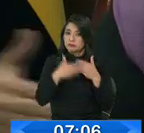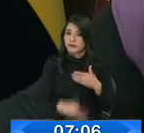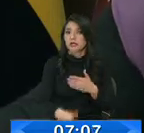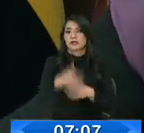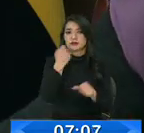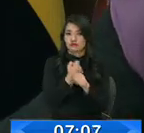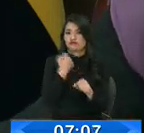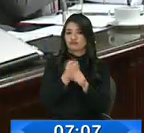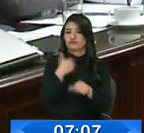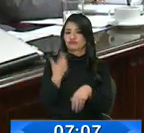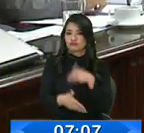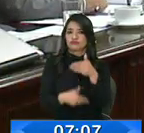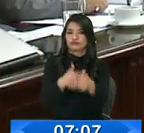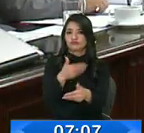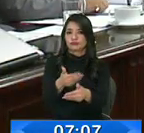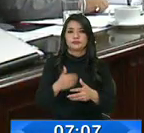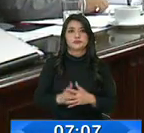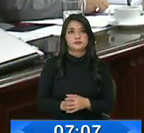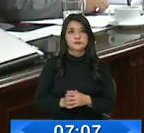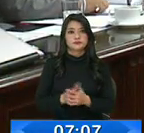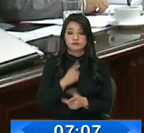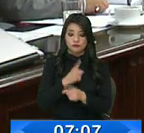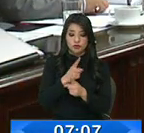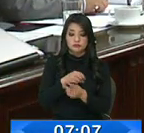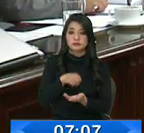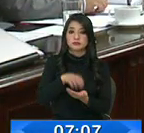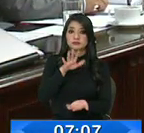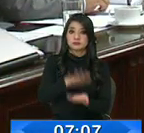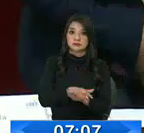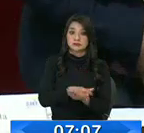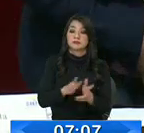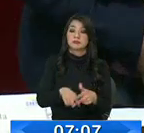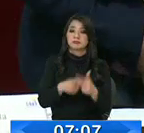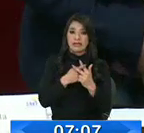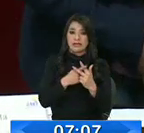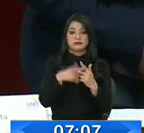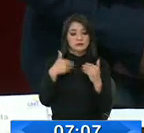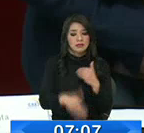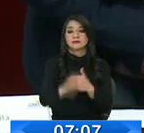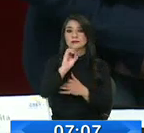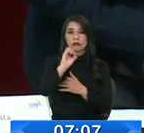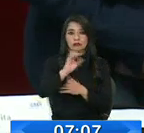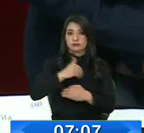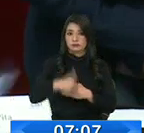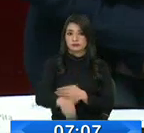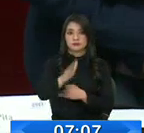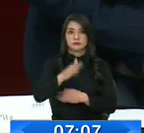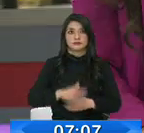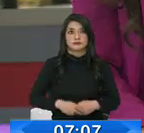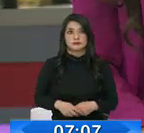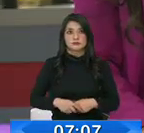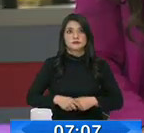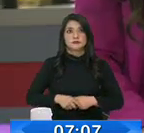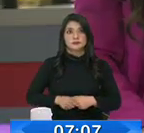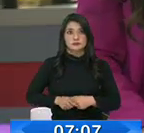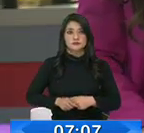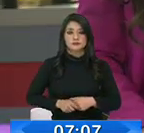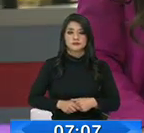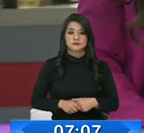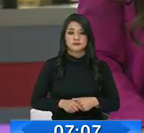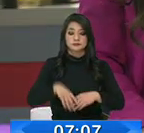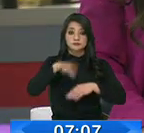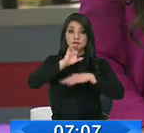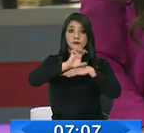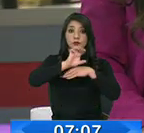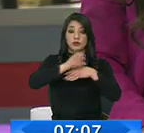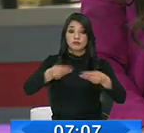debido proceso. Es decir, aplicarán borrón y cuenta nueva, informó Héctor Romero. Y el Ecuador